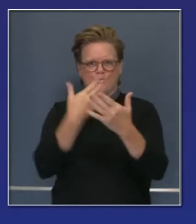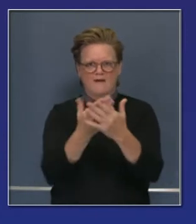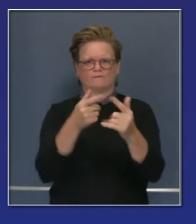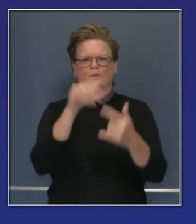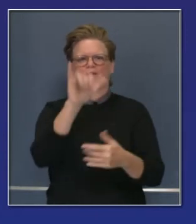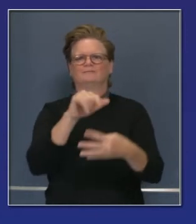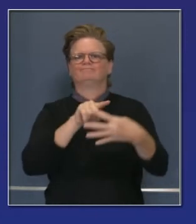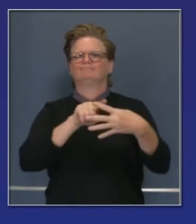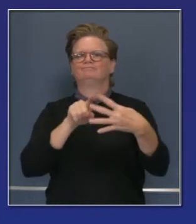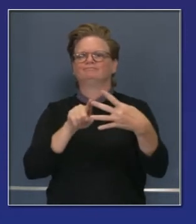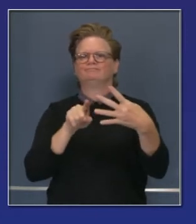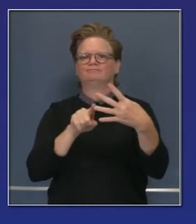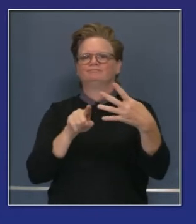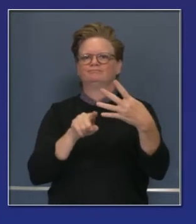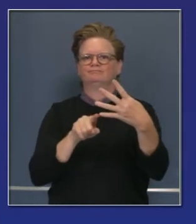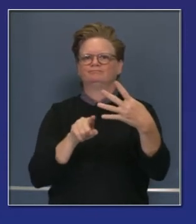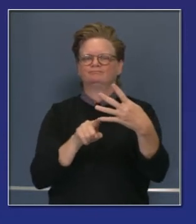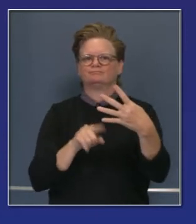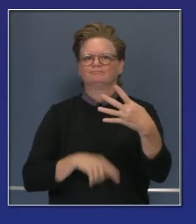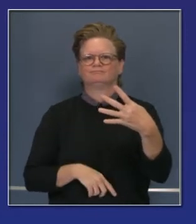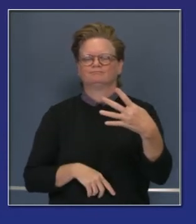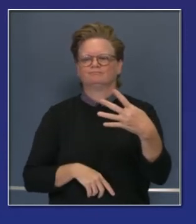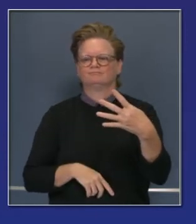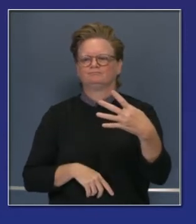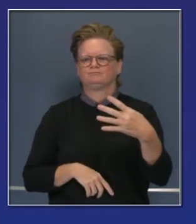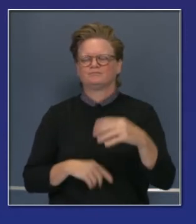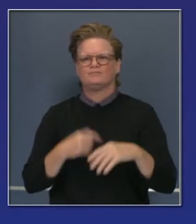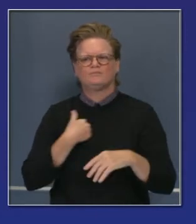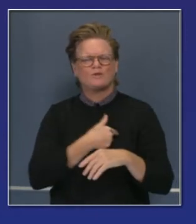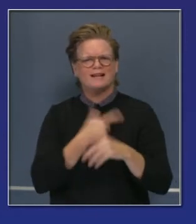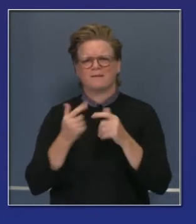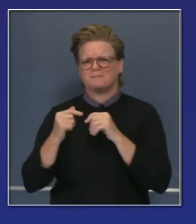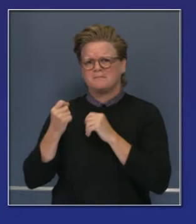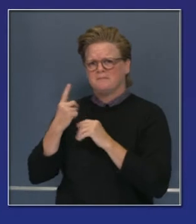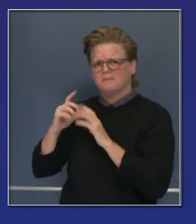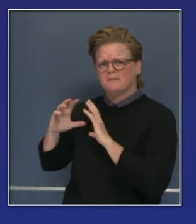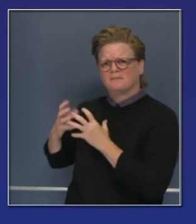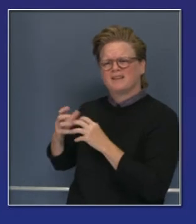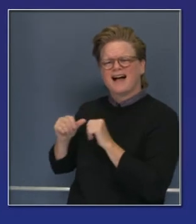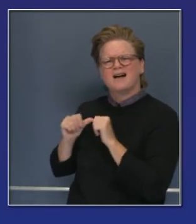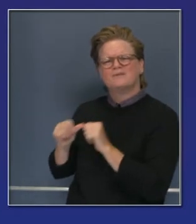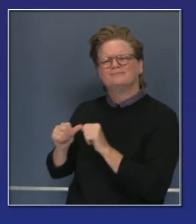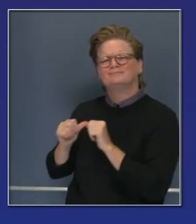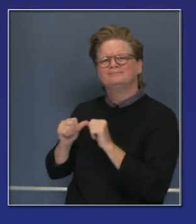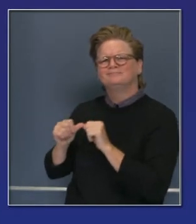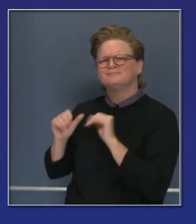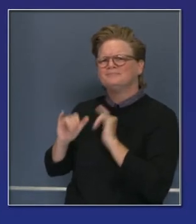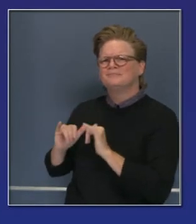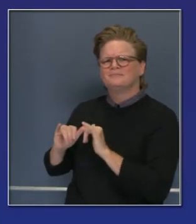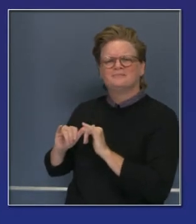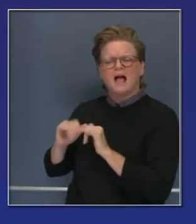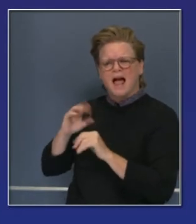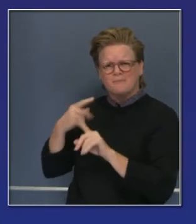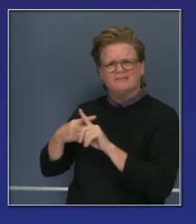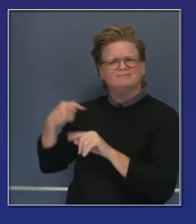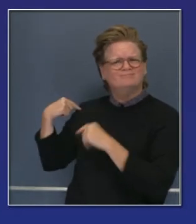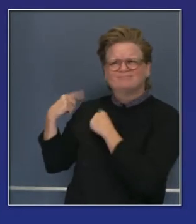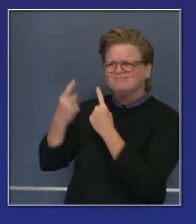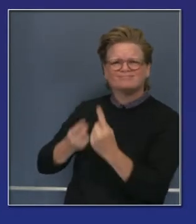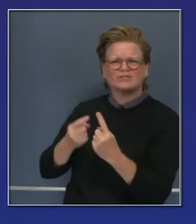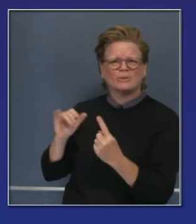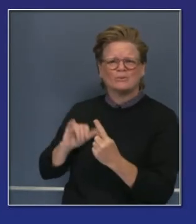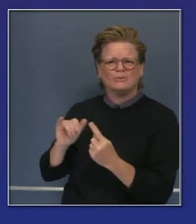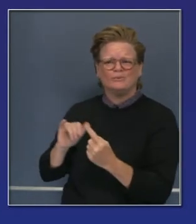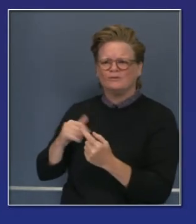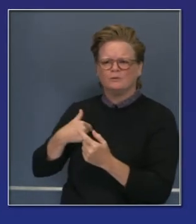infraestructura nos ha ayudado a avanzar y buscar ese tipo de ayuda y recolectar la información a lo largo de